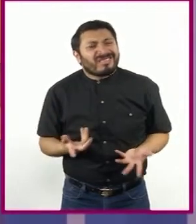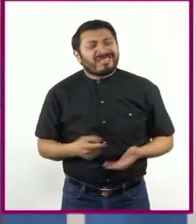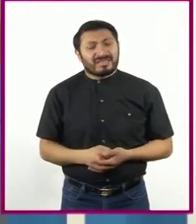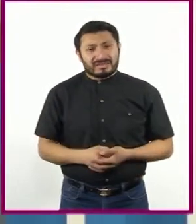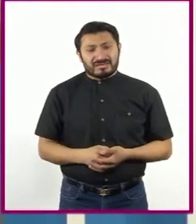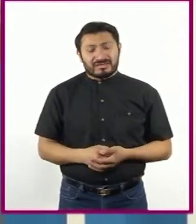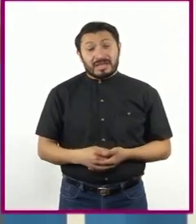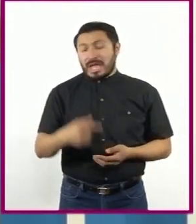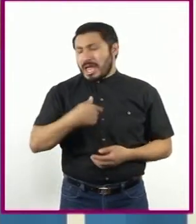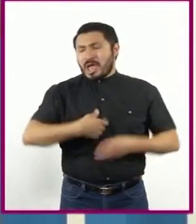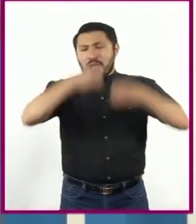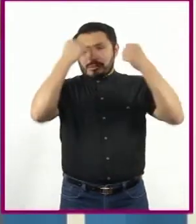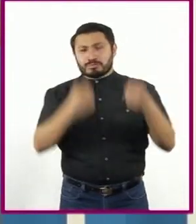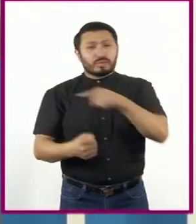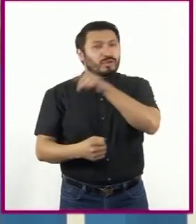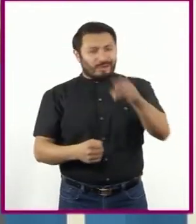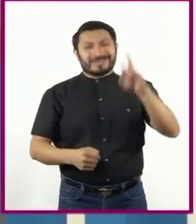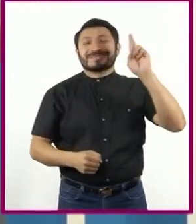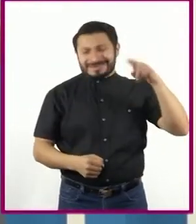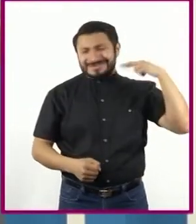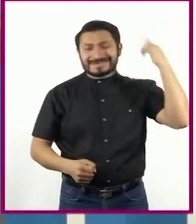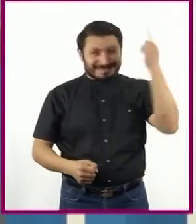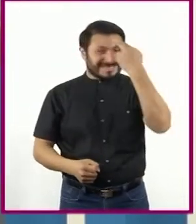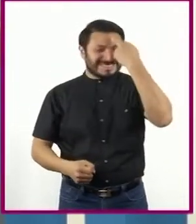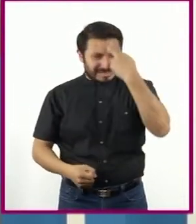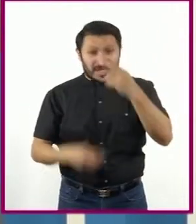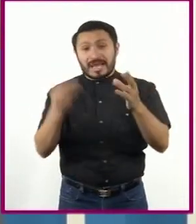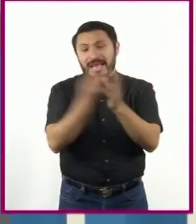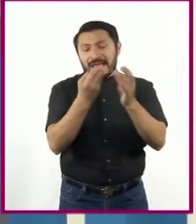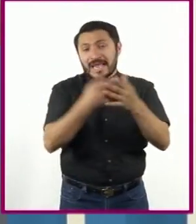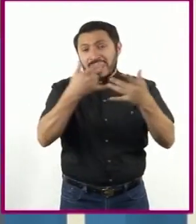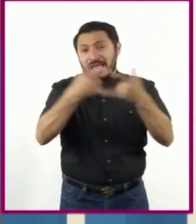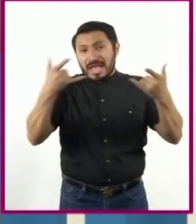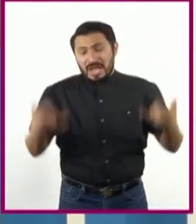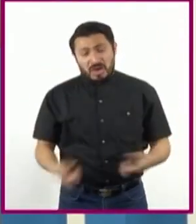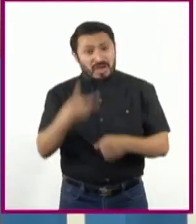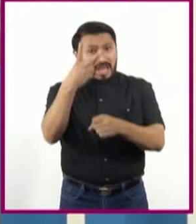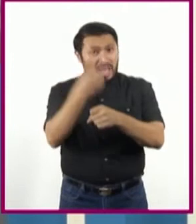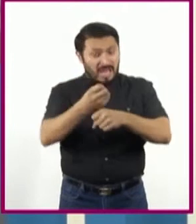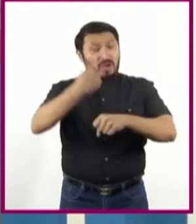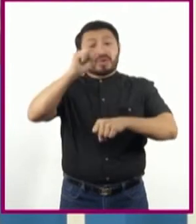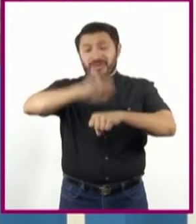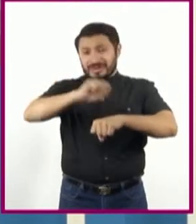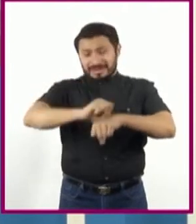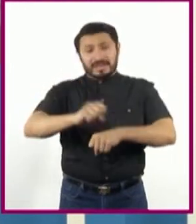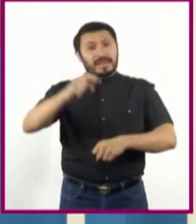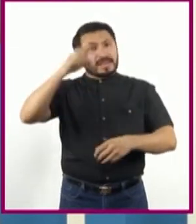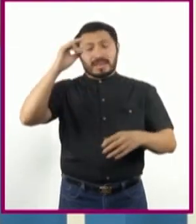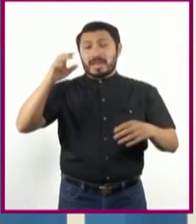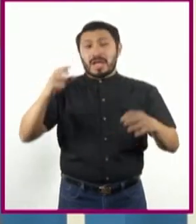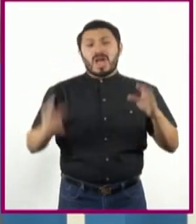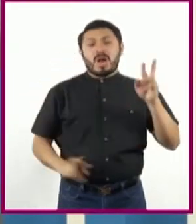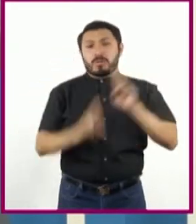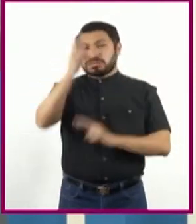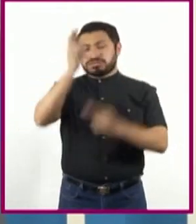Estoy seguro que recuerdan por su curso de historia de segundo grado que, concluida la Revolución Francesa